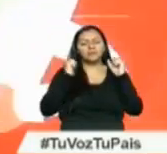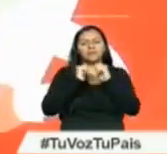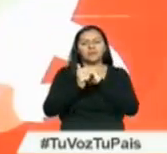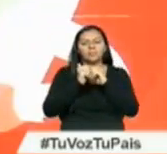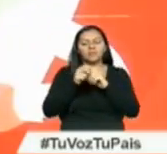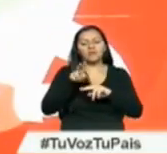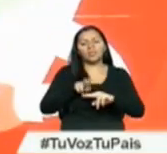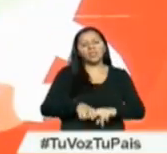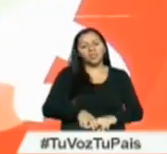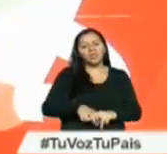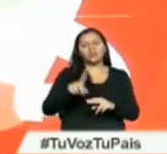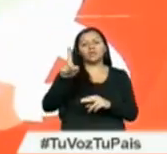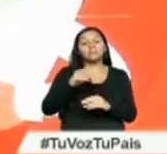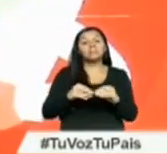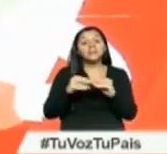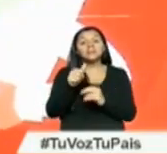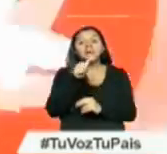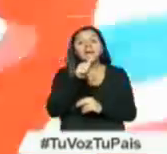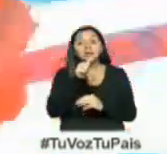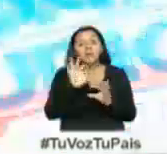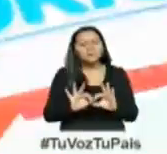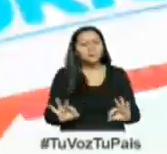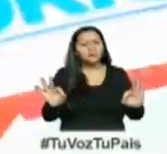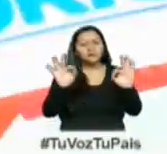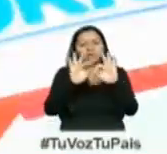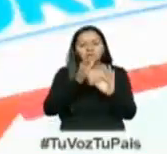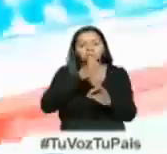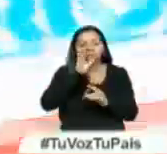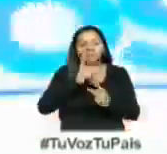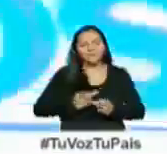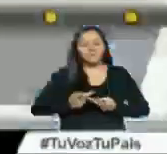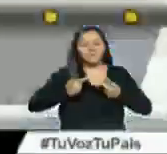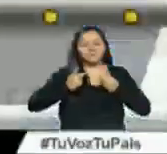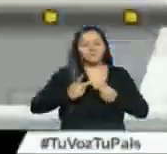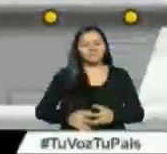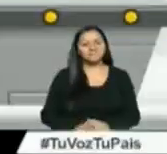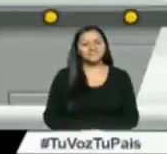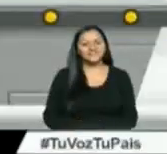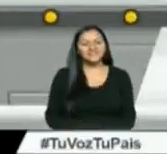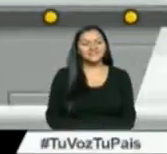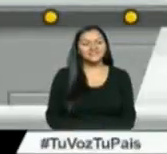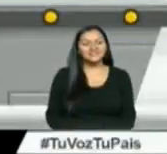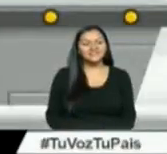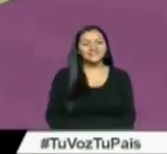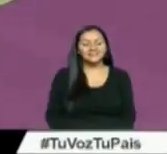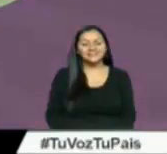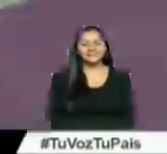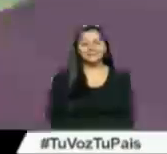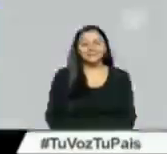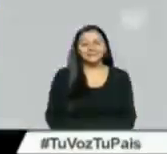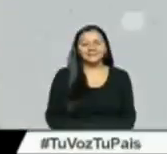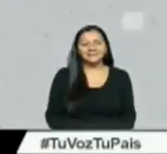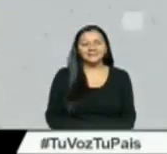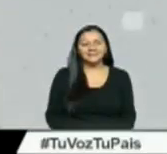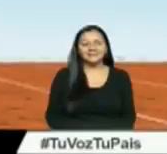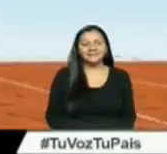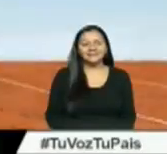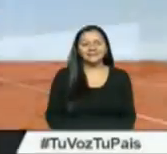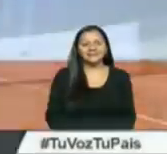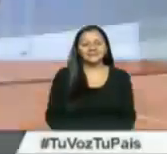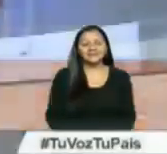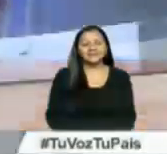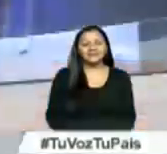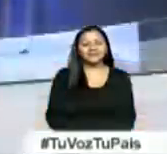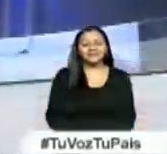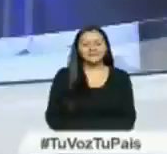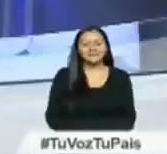menos, y escojan el agua como una bebida indispensable. Carolina Díaz, Noticiero Ciudadano.